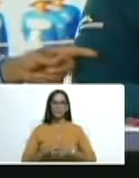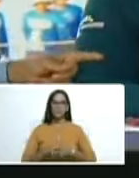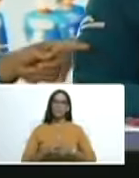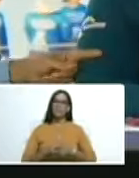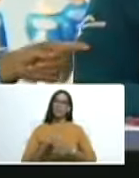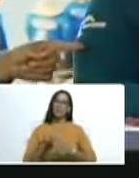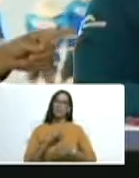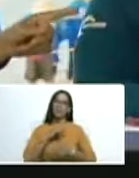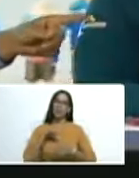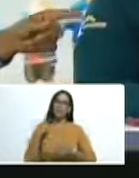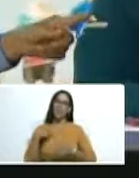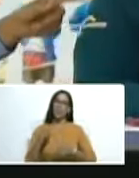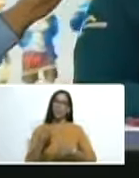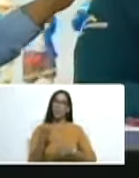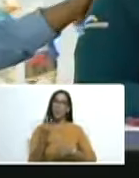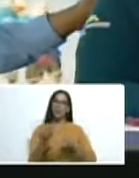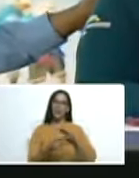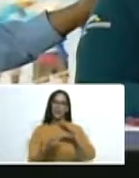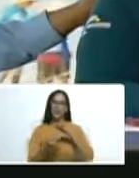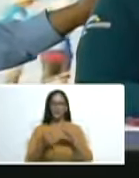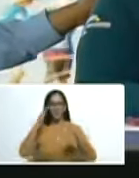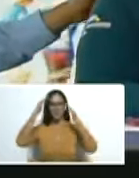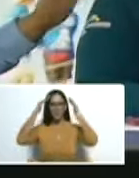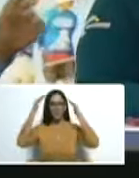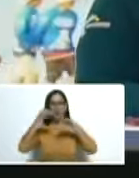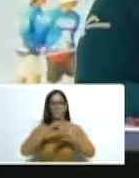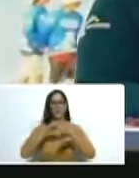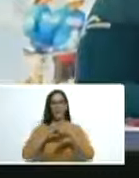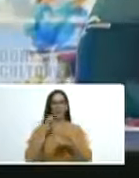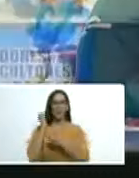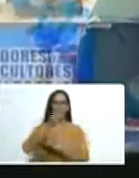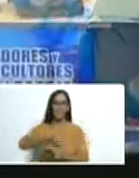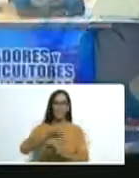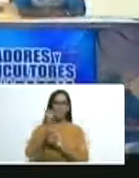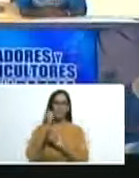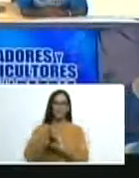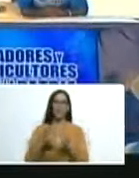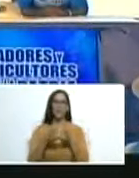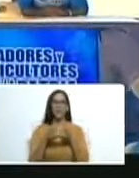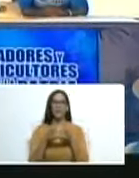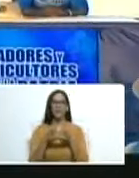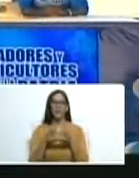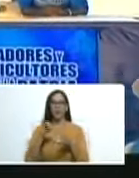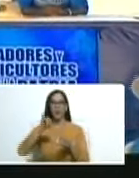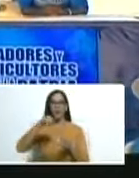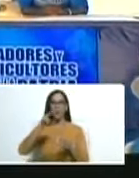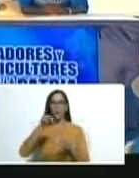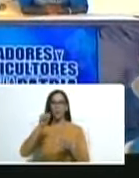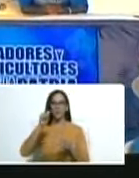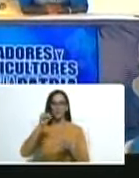nosotros tenemos cuantos vértices. Vamos a dar un saludo al ministro de Pesca, Acuicultura, compañero Juan Carlos Loyo.